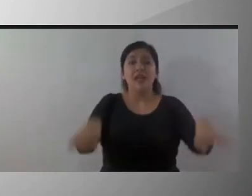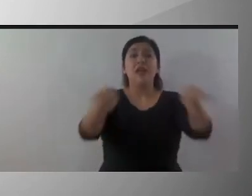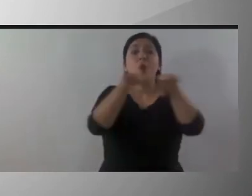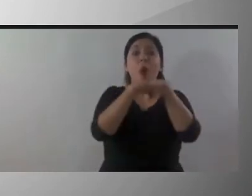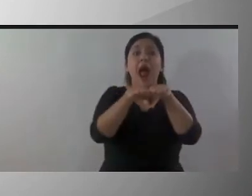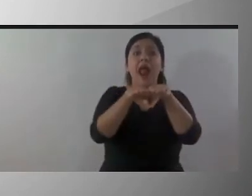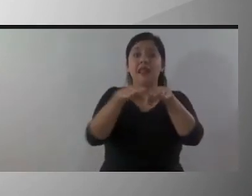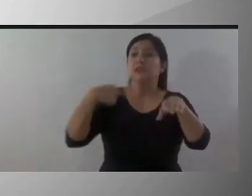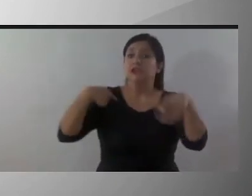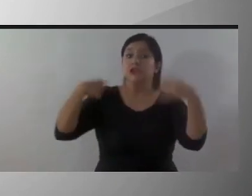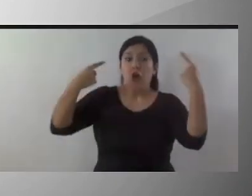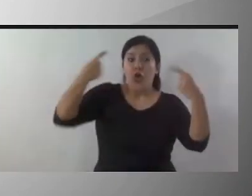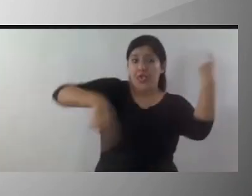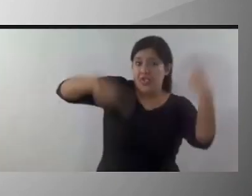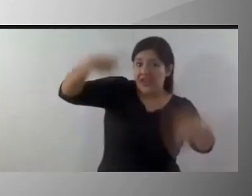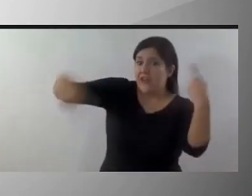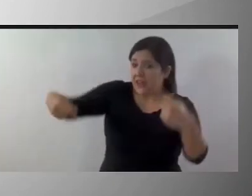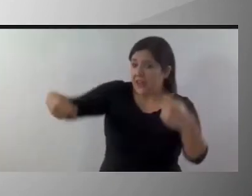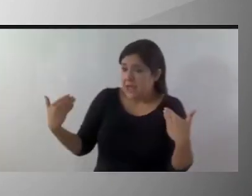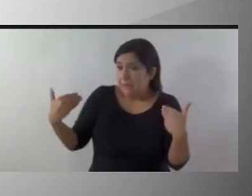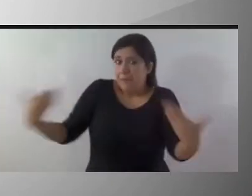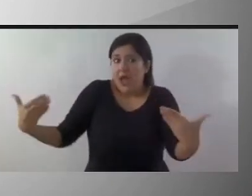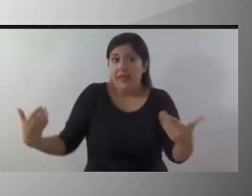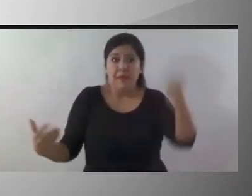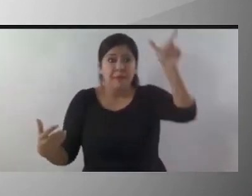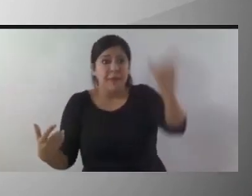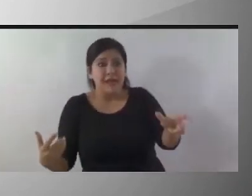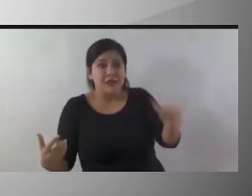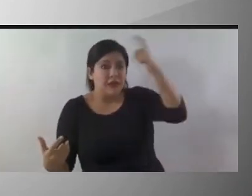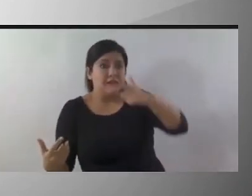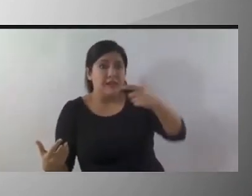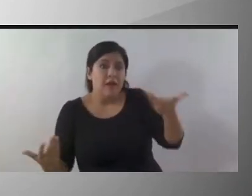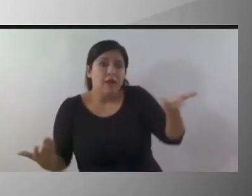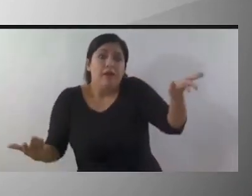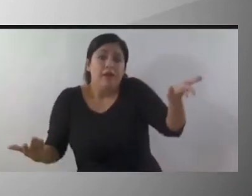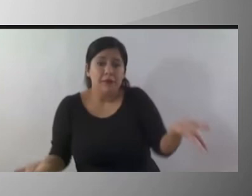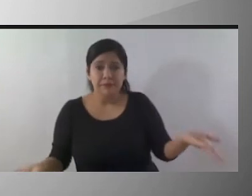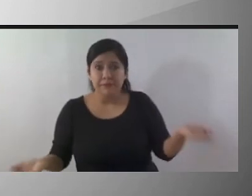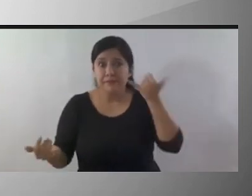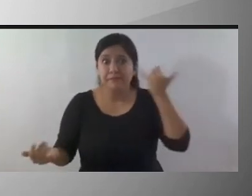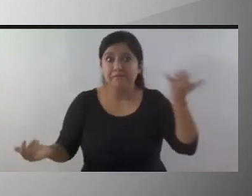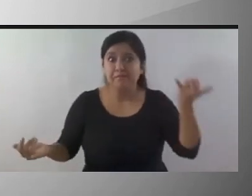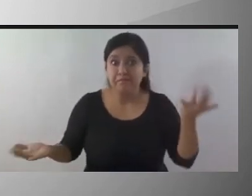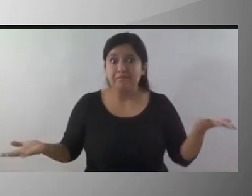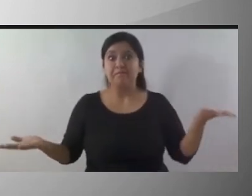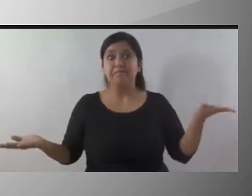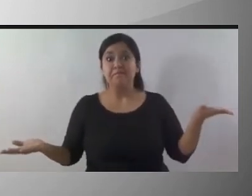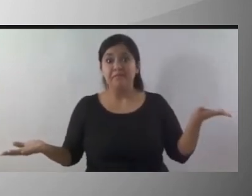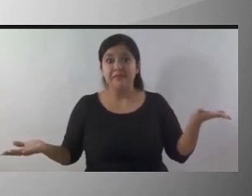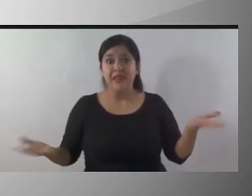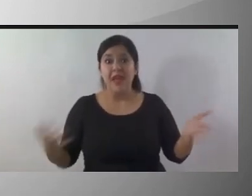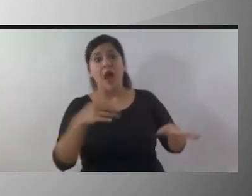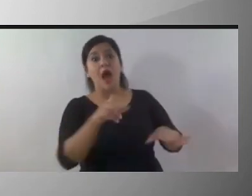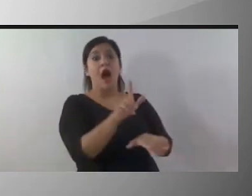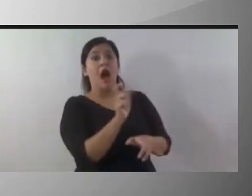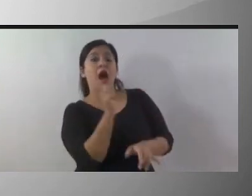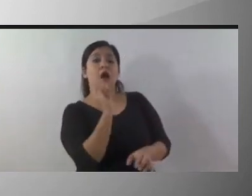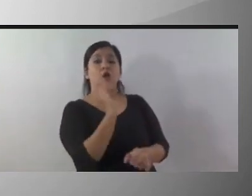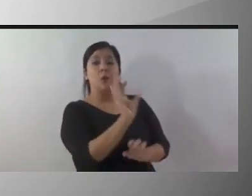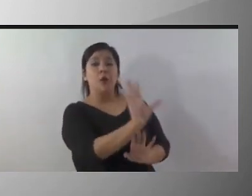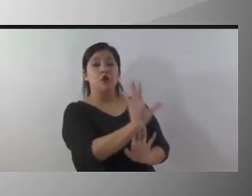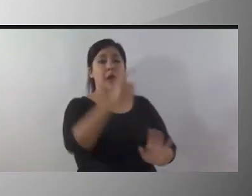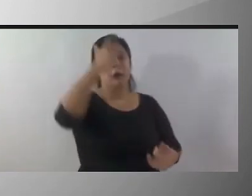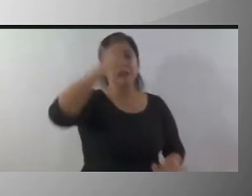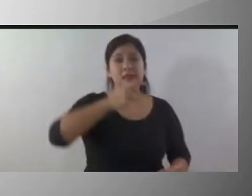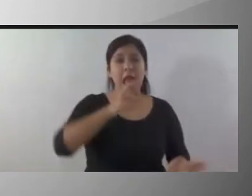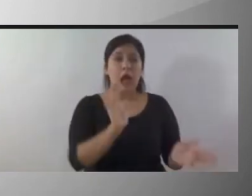diferentes. Nosotros somos diferentes, el ciego es ciego, y qué tanta historia con que si tenemos que llamarlo de una manera